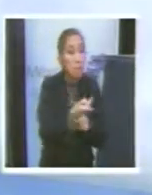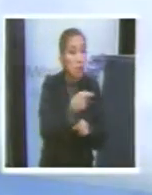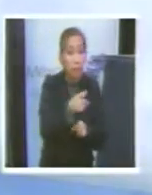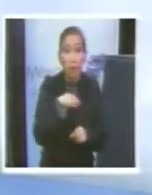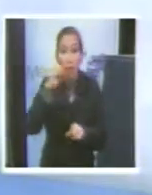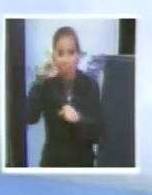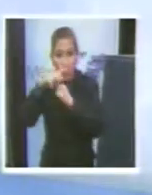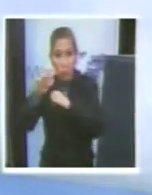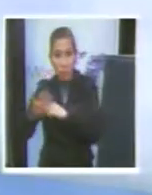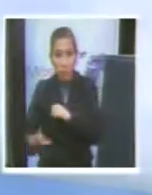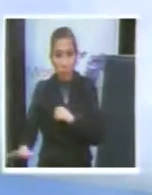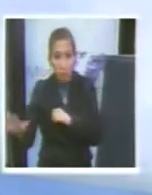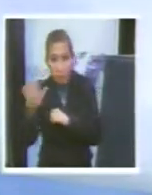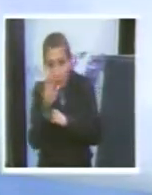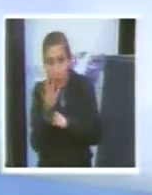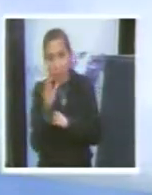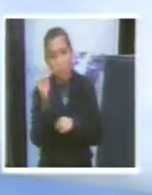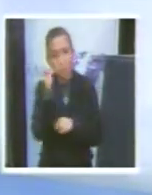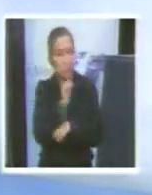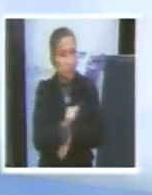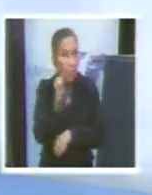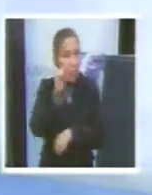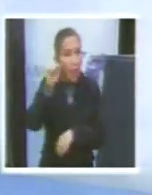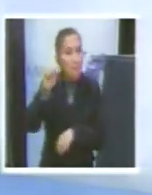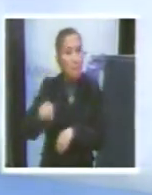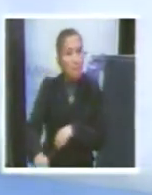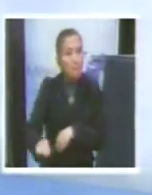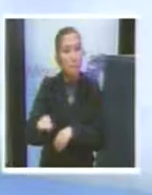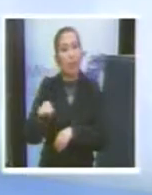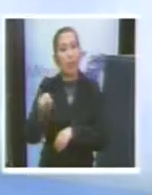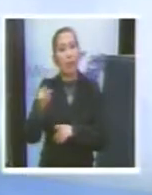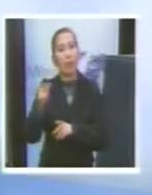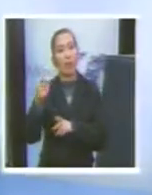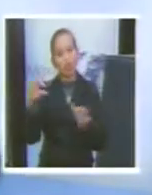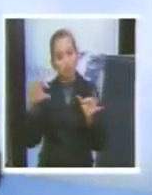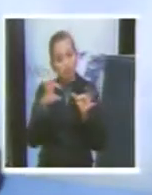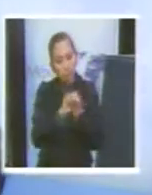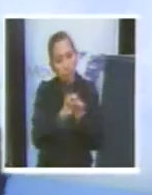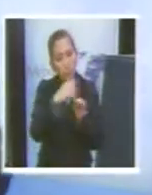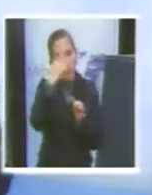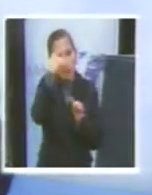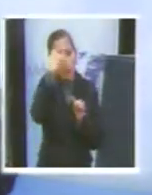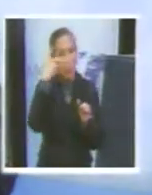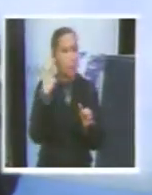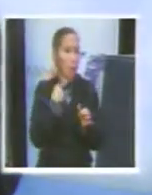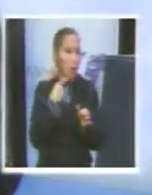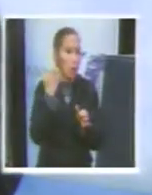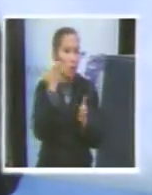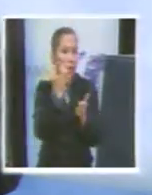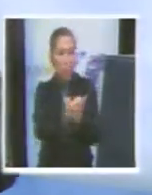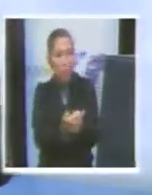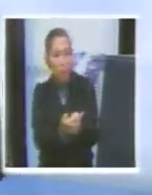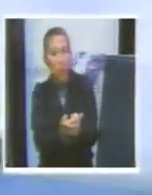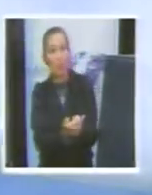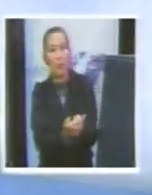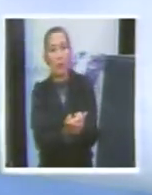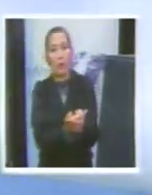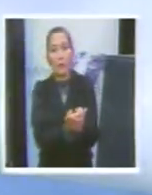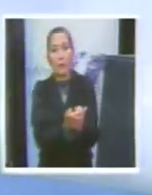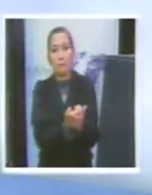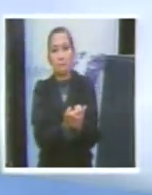Europa ha estado siempre en la avanzada del pensamiento político, económico,